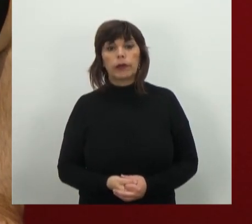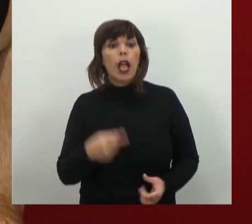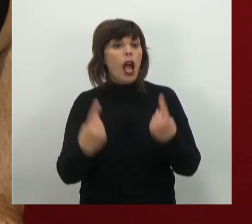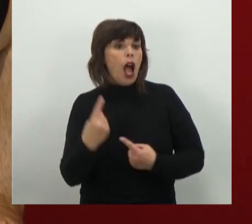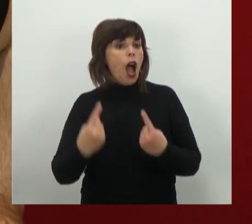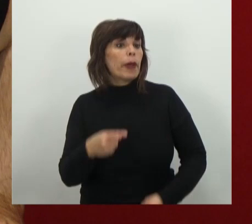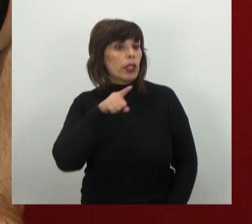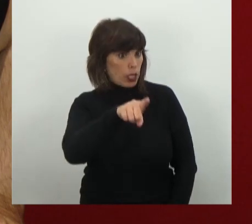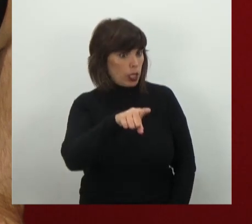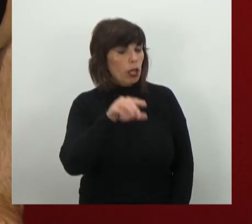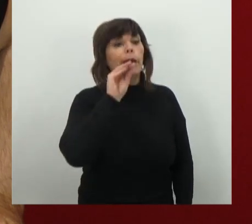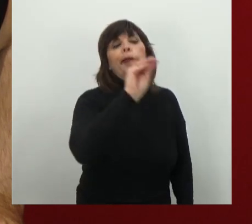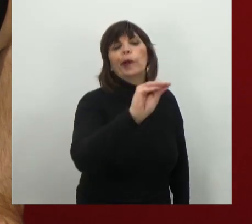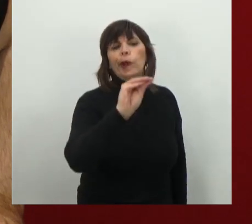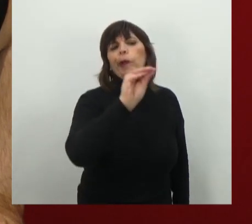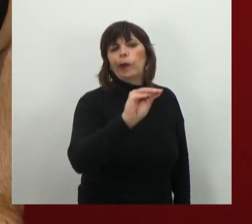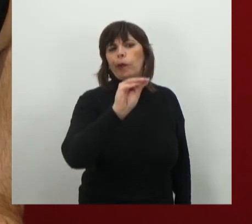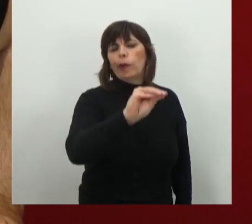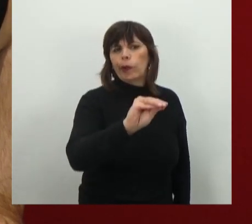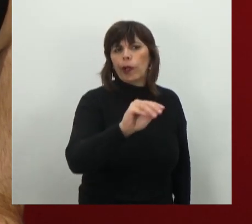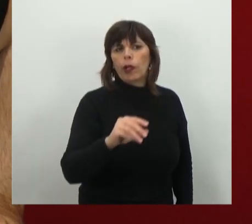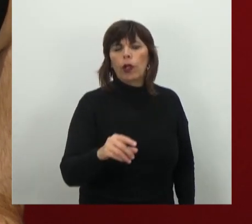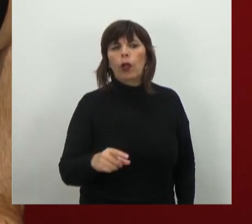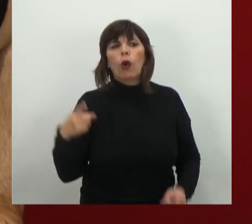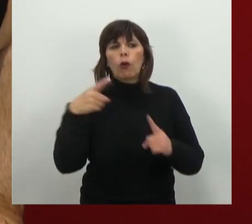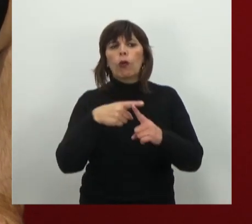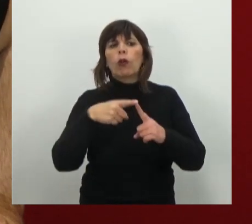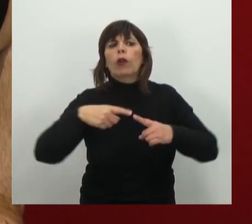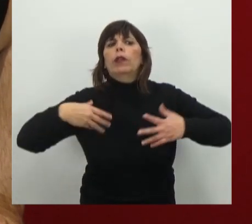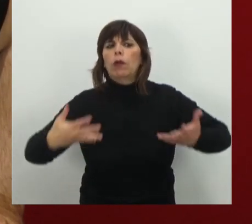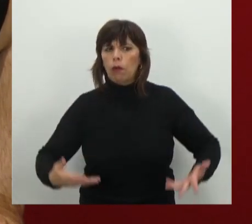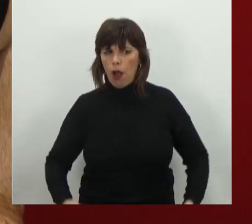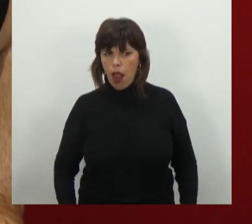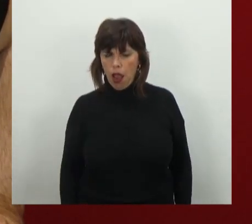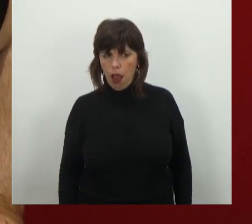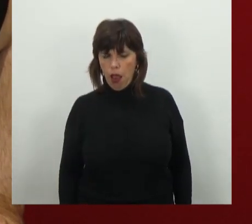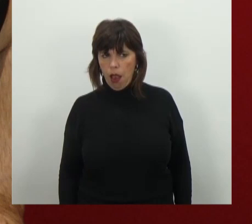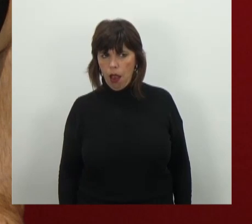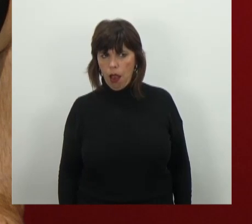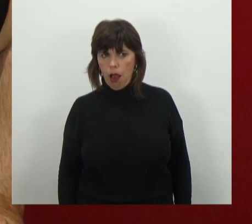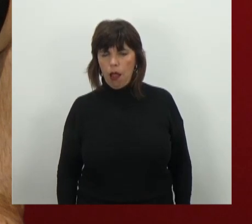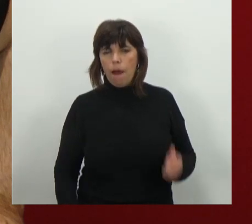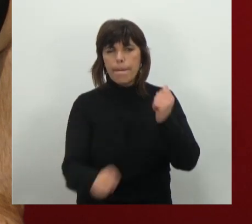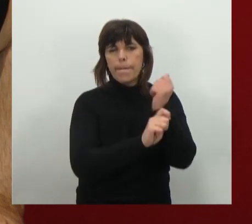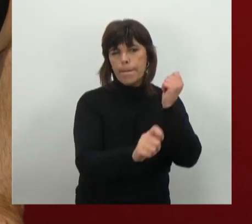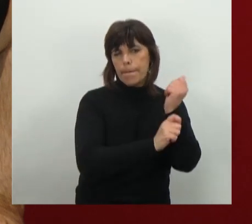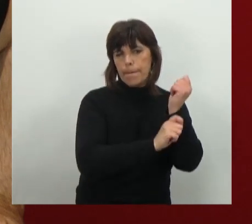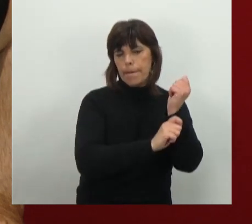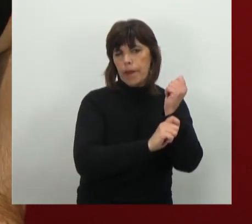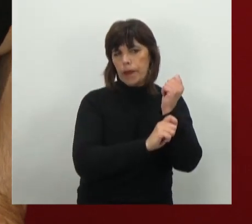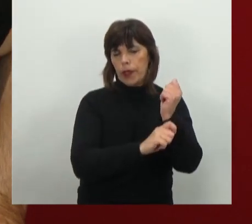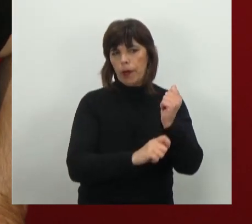hacen, muchas veces no son preguntas, sino son trampas.